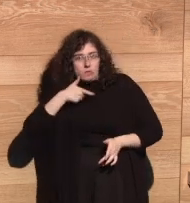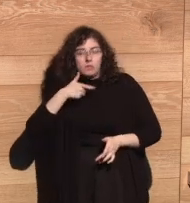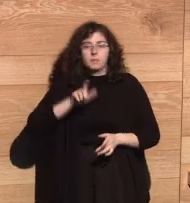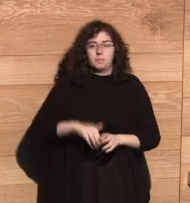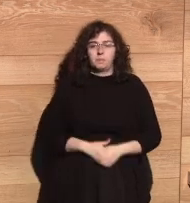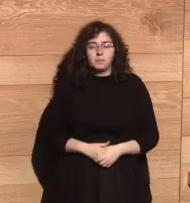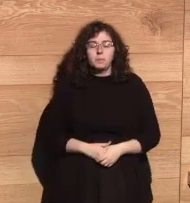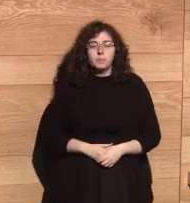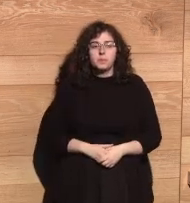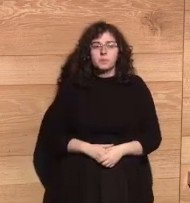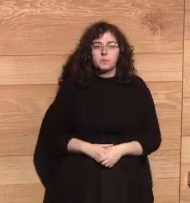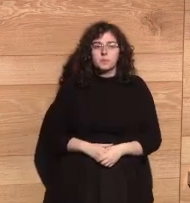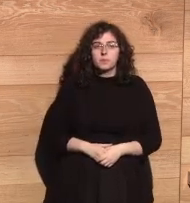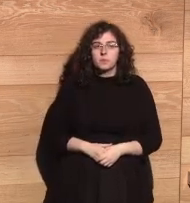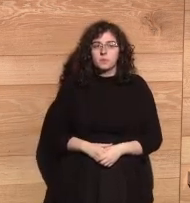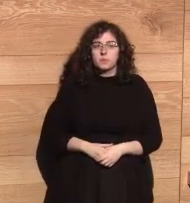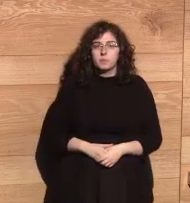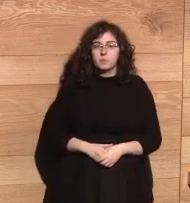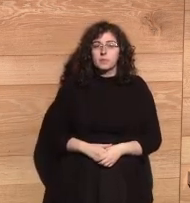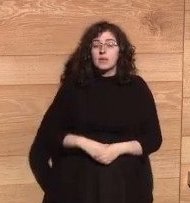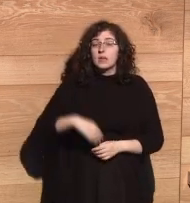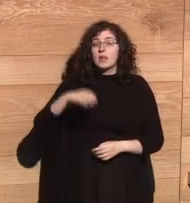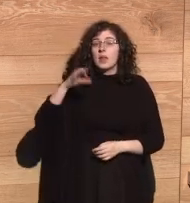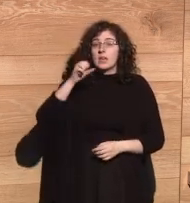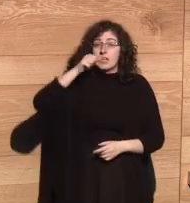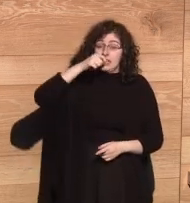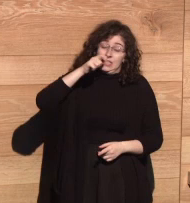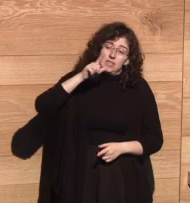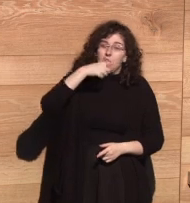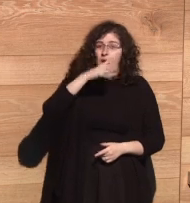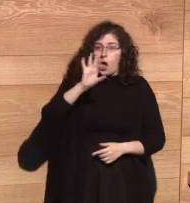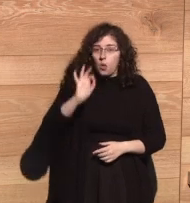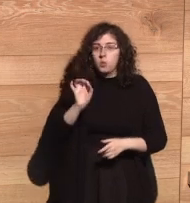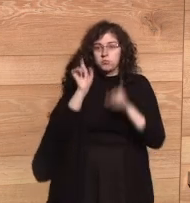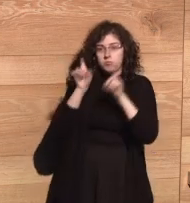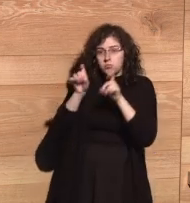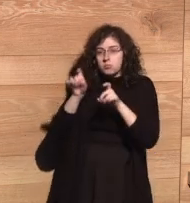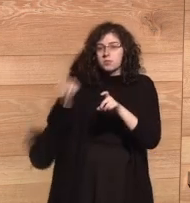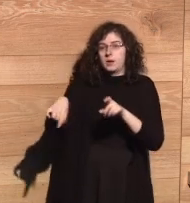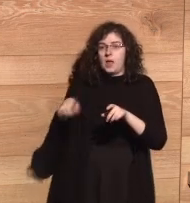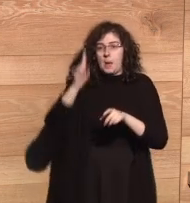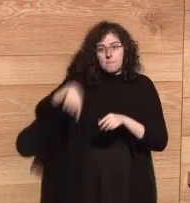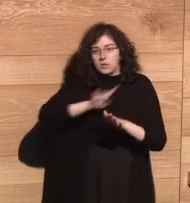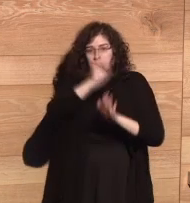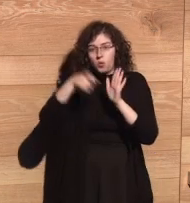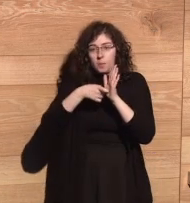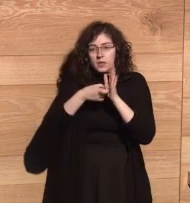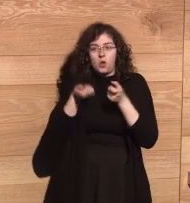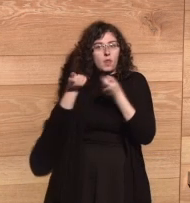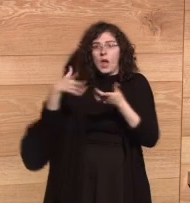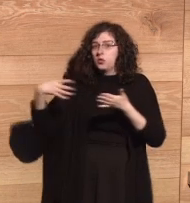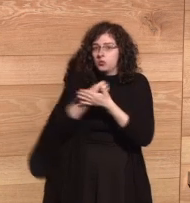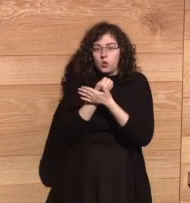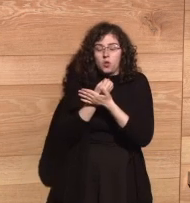entonces le asignaron a Sebastián Salgado un chofer para estar con él todo el mes para que pudiera hacer su trabajo.